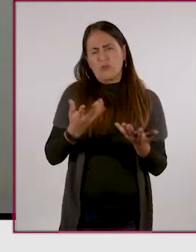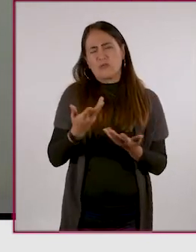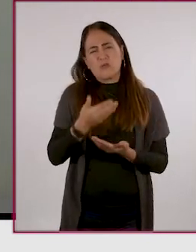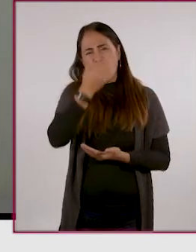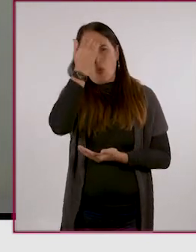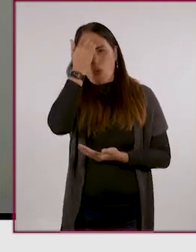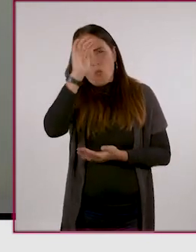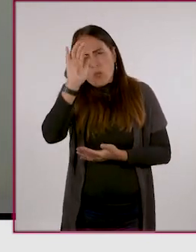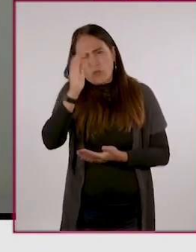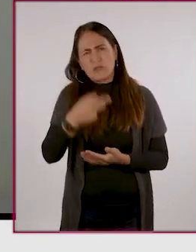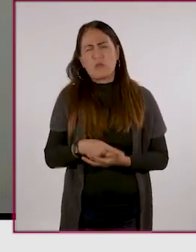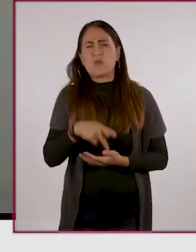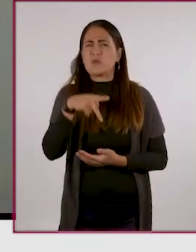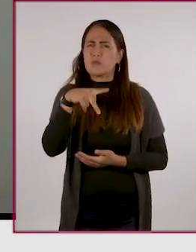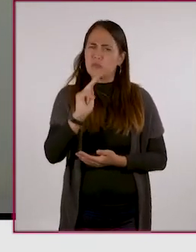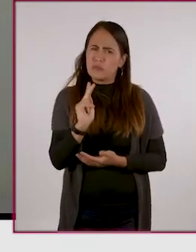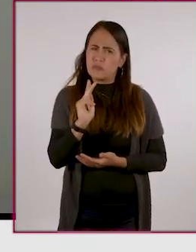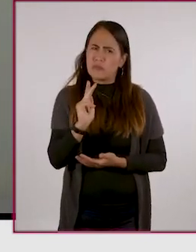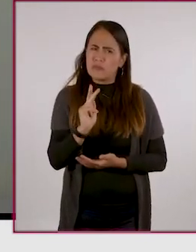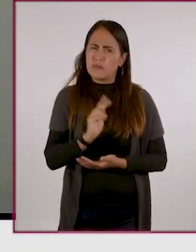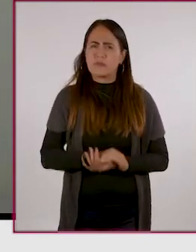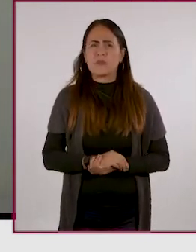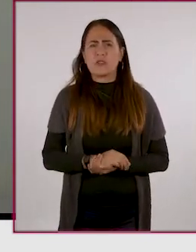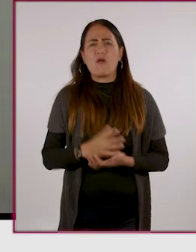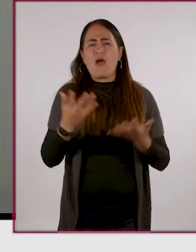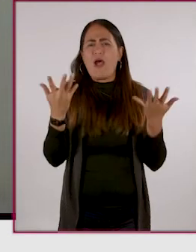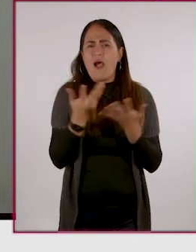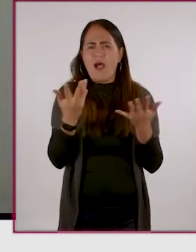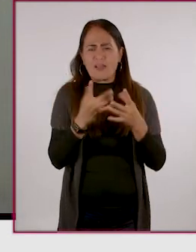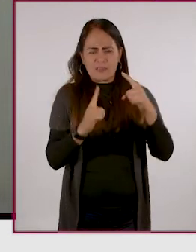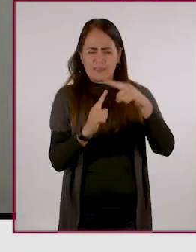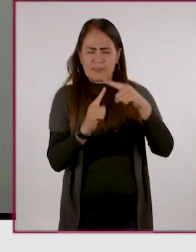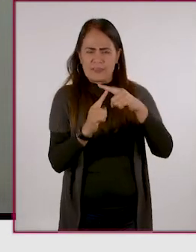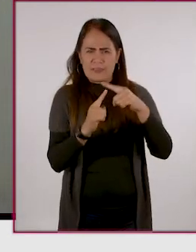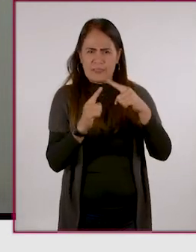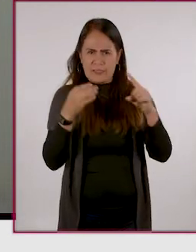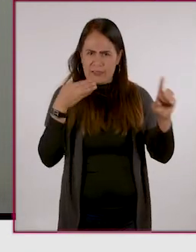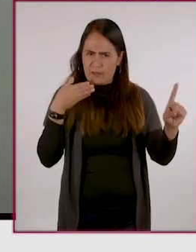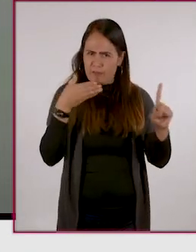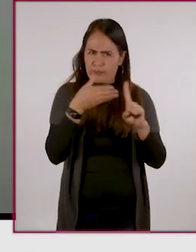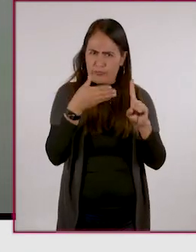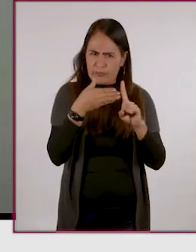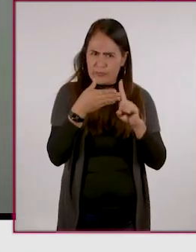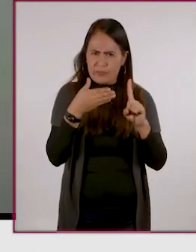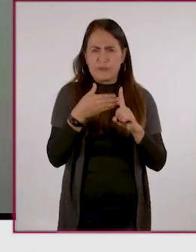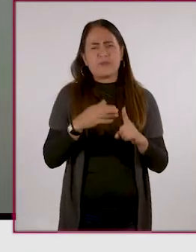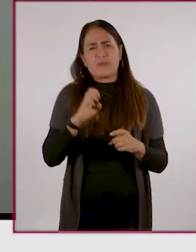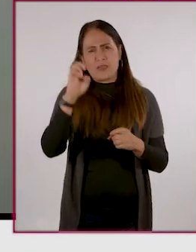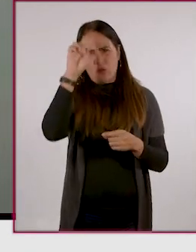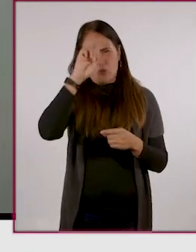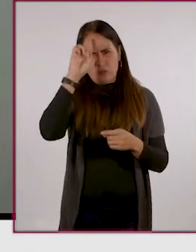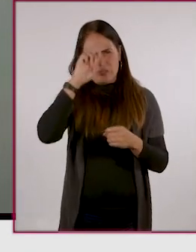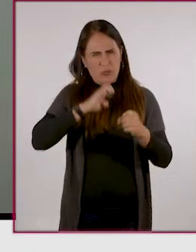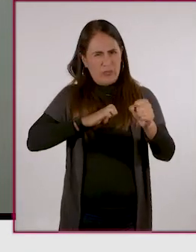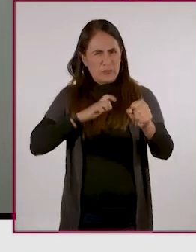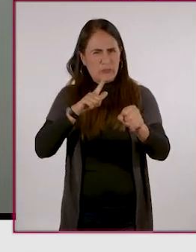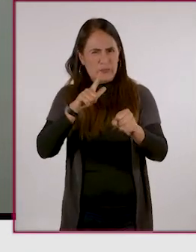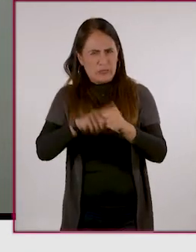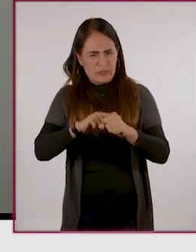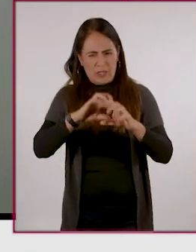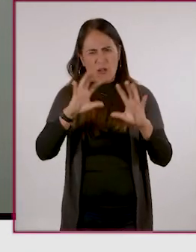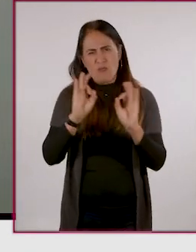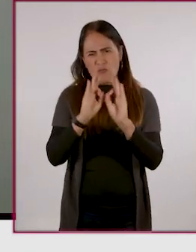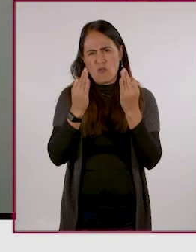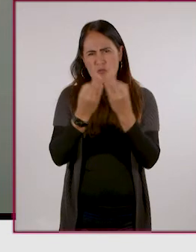escondidas, pero que nos permiten realizar alguna tarea en específico, ¿no? O sea, un truco es una función o un conjunto de